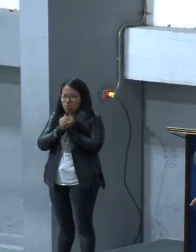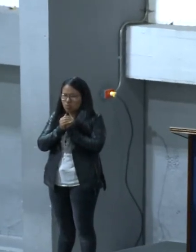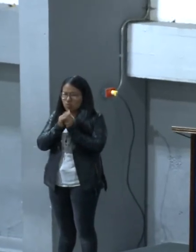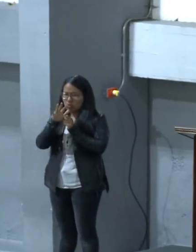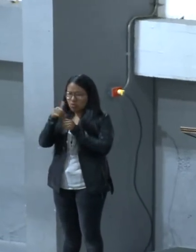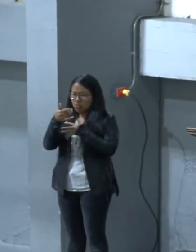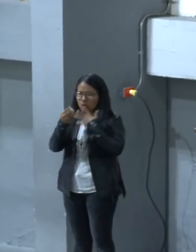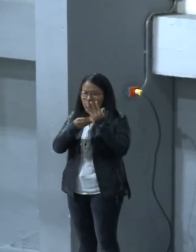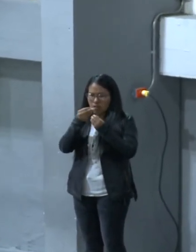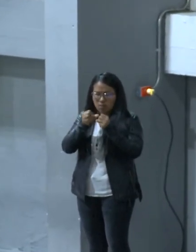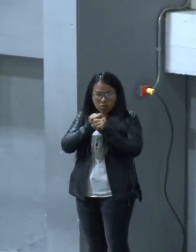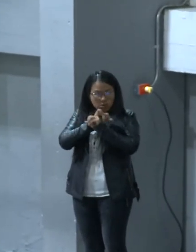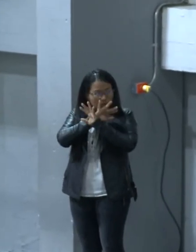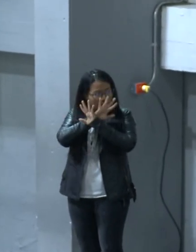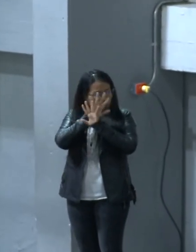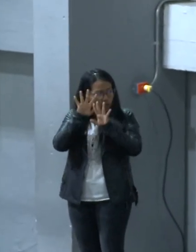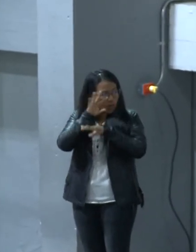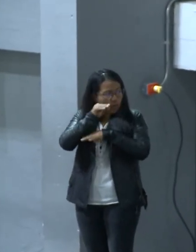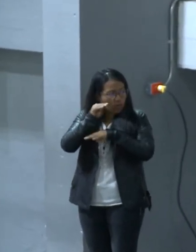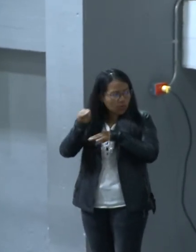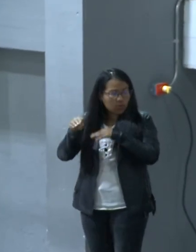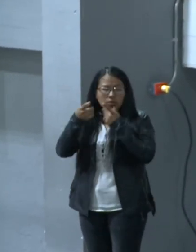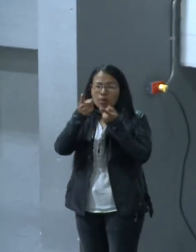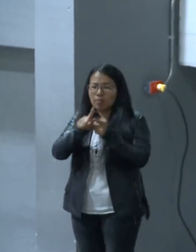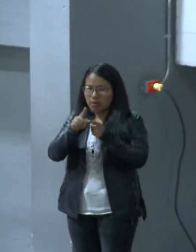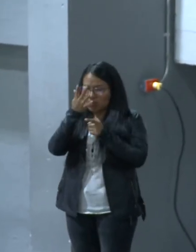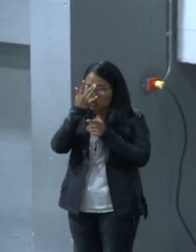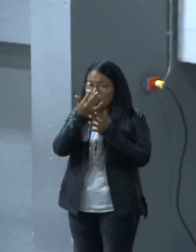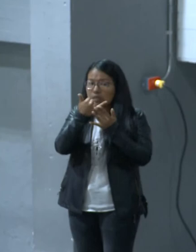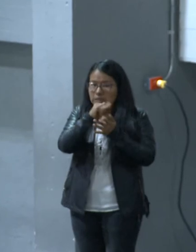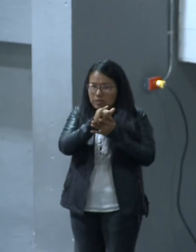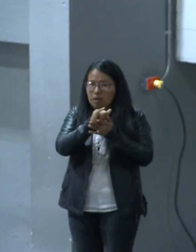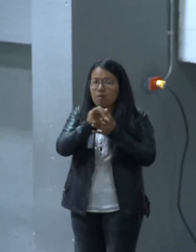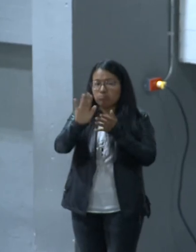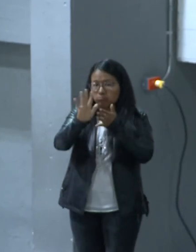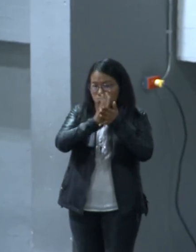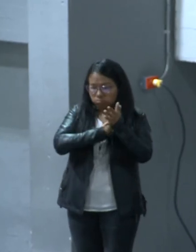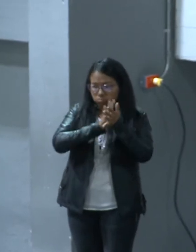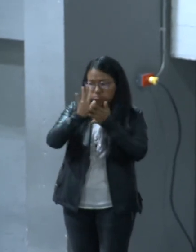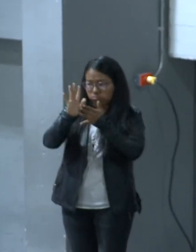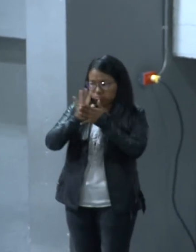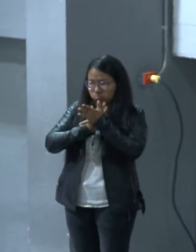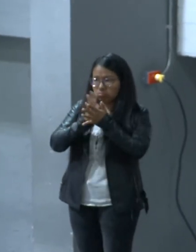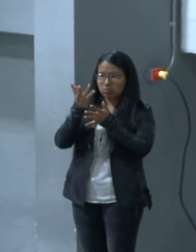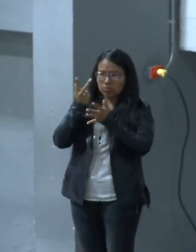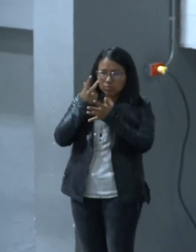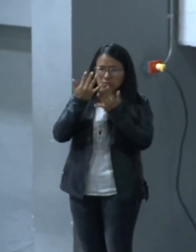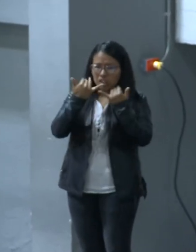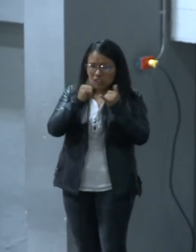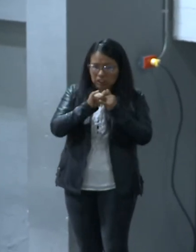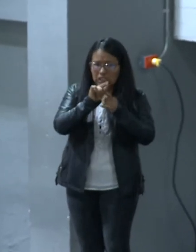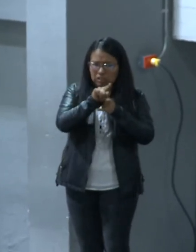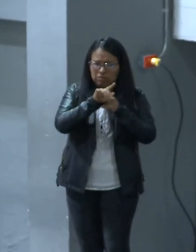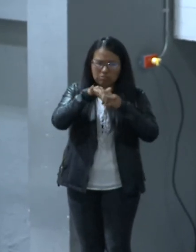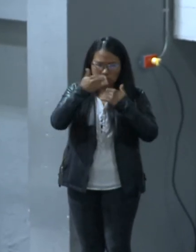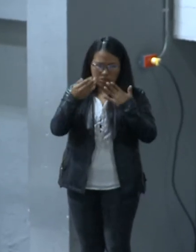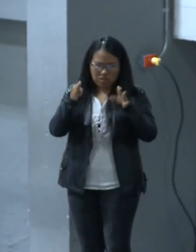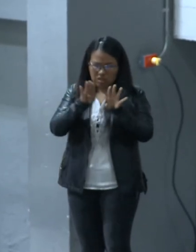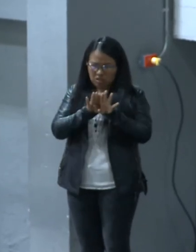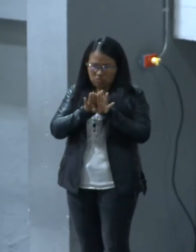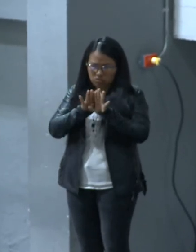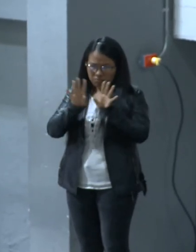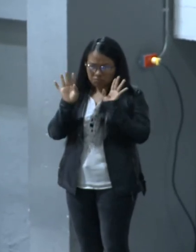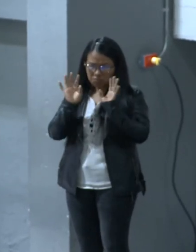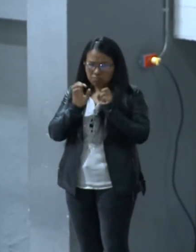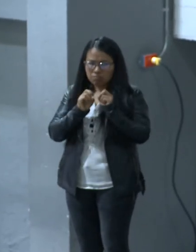unas claridades también, porque pues ya escuchamos atentamente el ejercicio y con ello cerramos el espacio. Allí vamos a pedir la participación